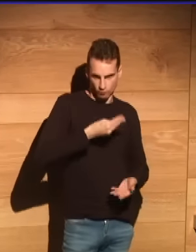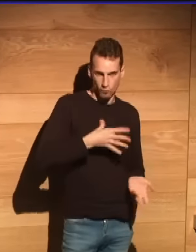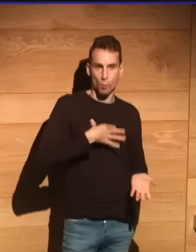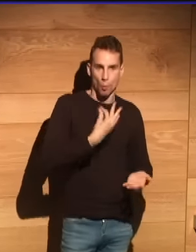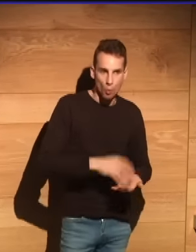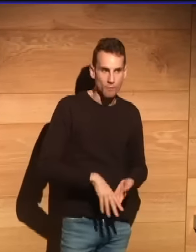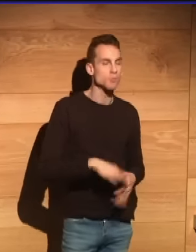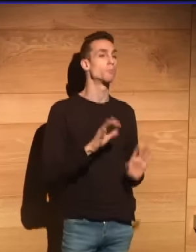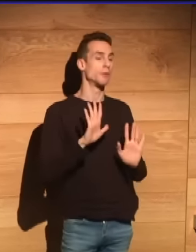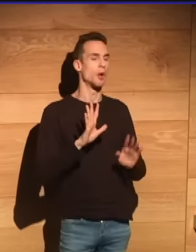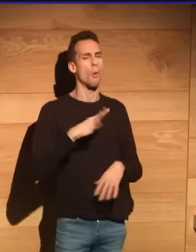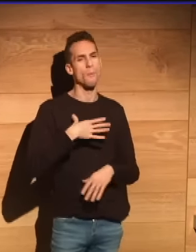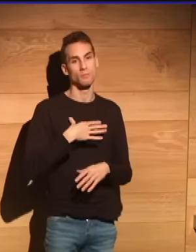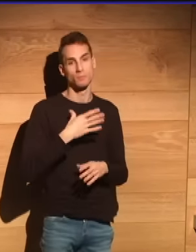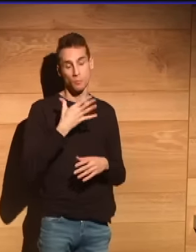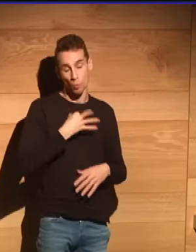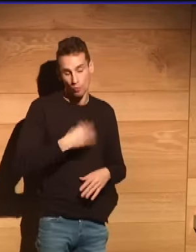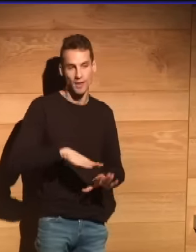ordenadores o por falta